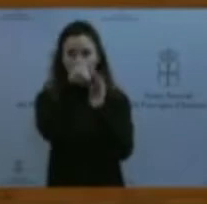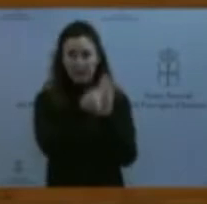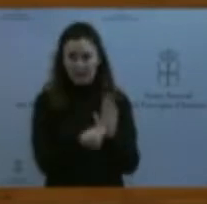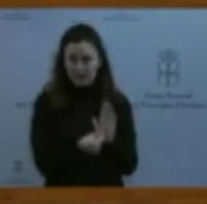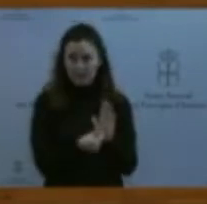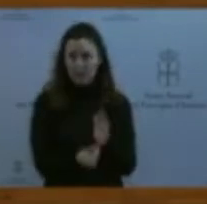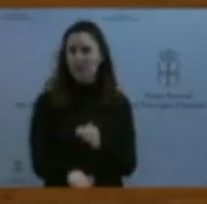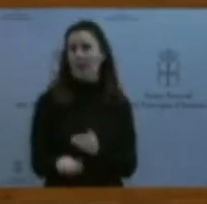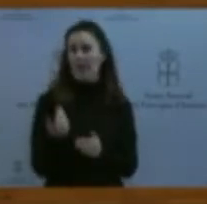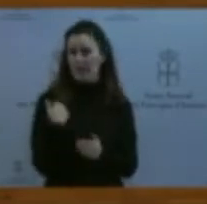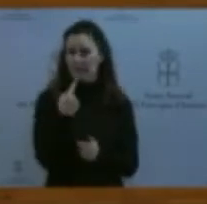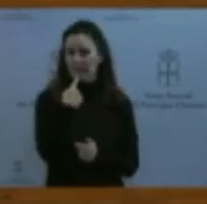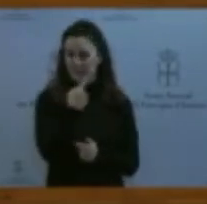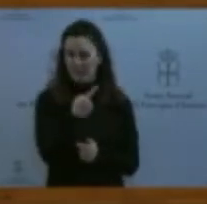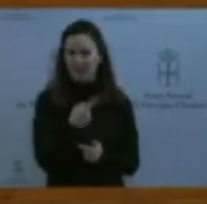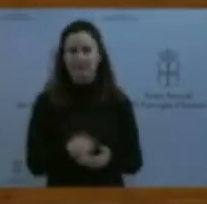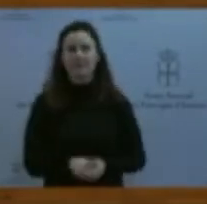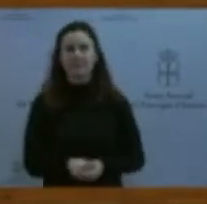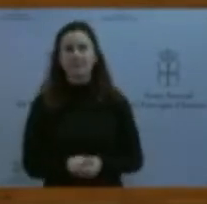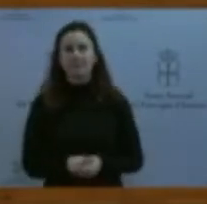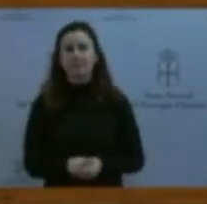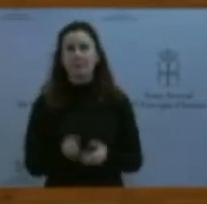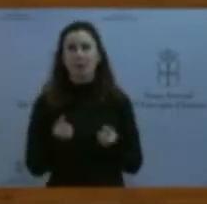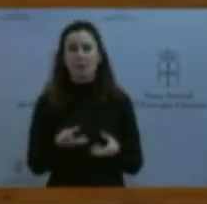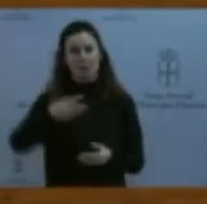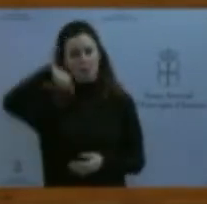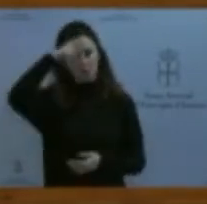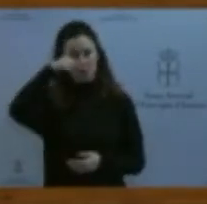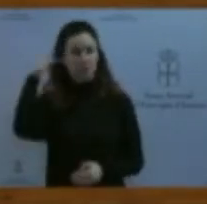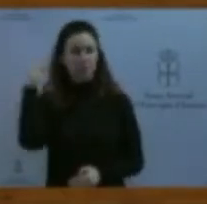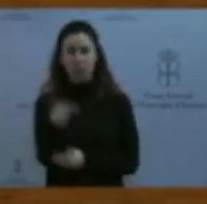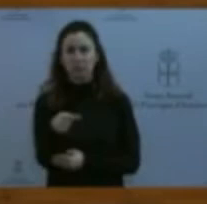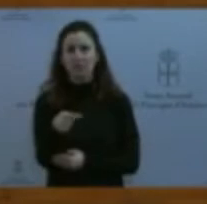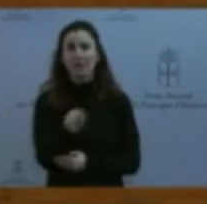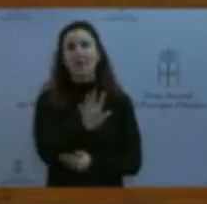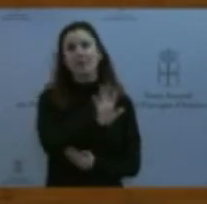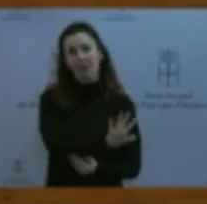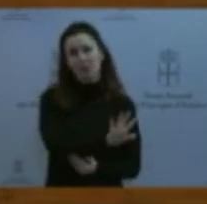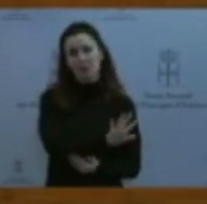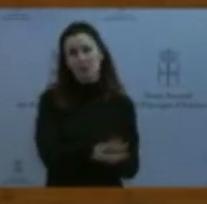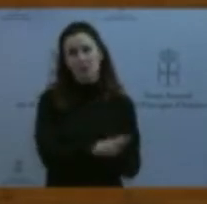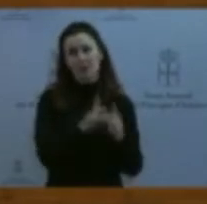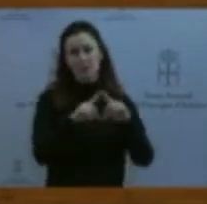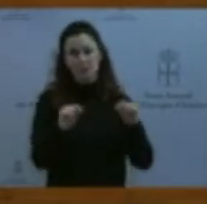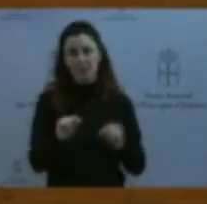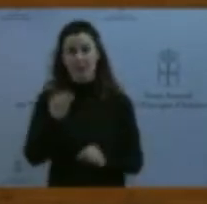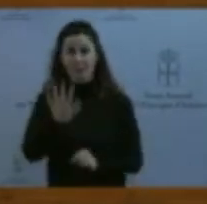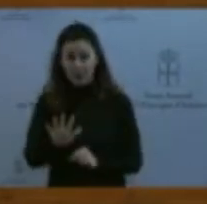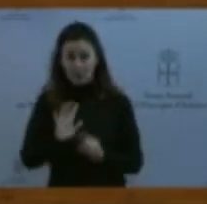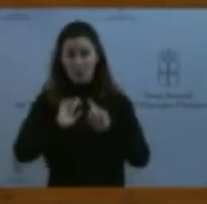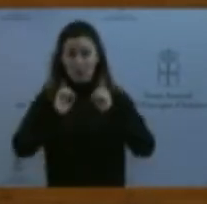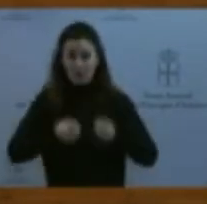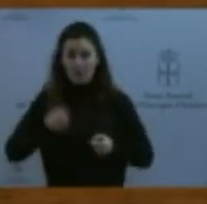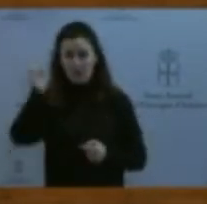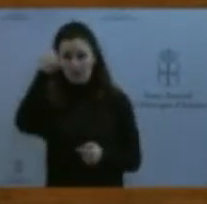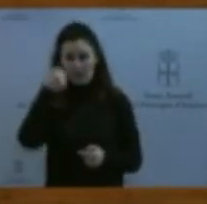número de doctores obligatorio es 5 en el caso de Asturias, 5 en el caso de Aragón, 5 en el caso del País Vasco.